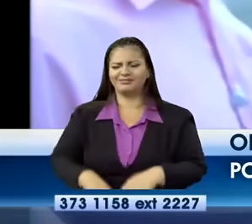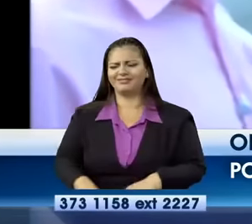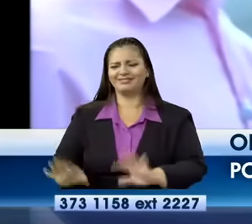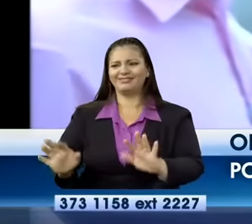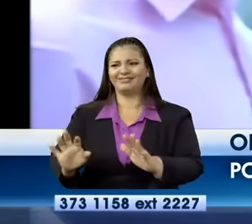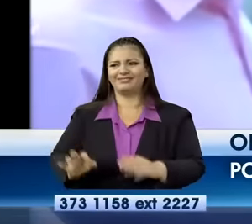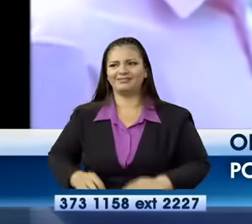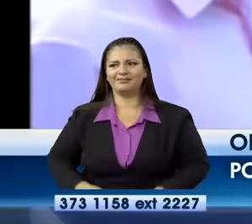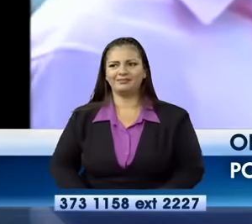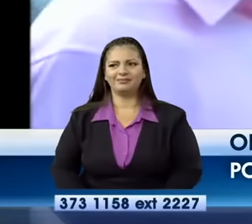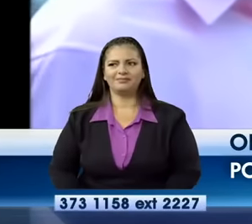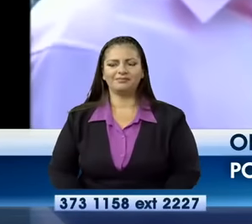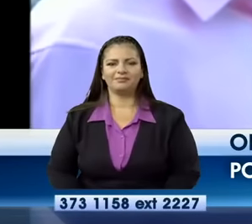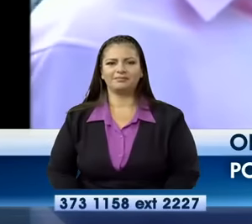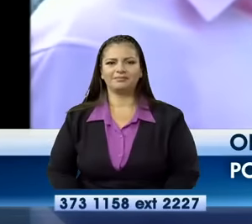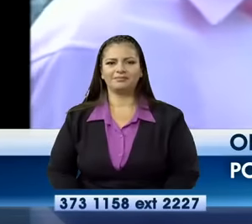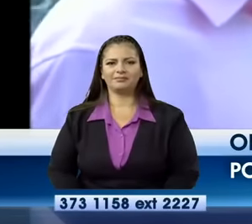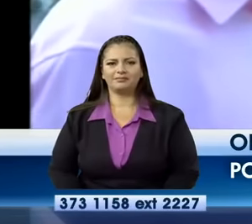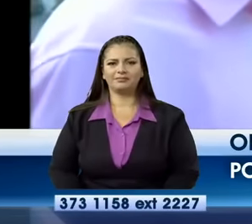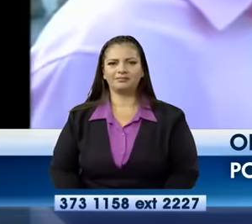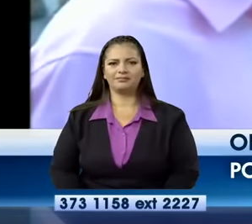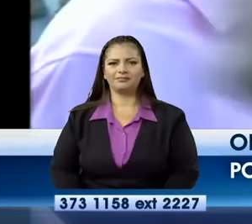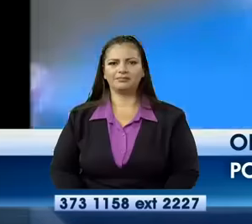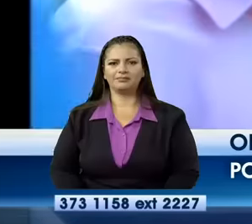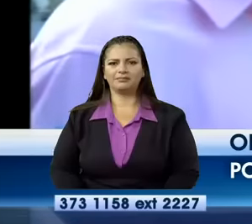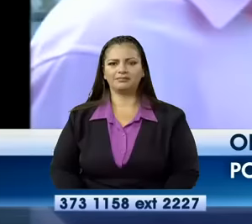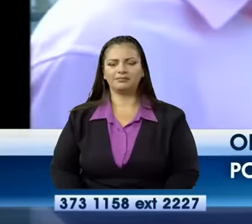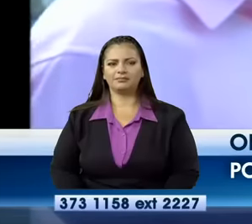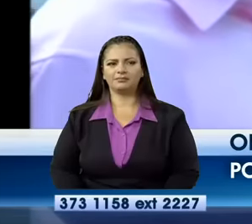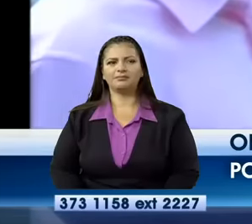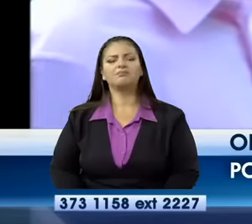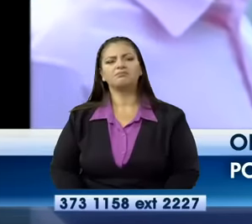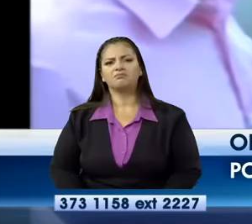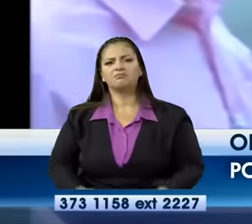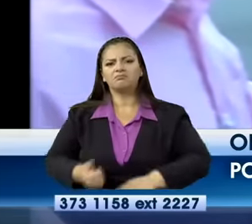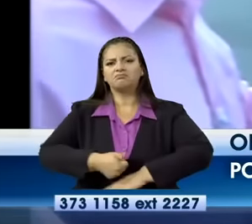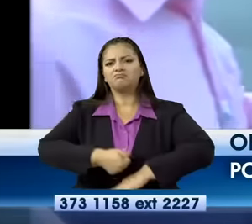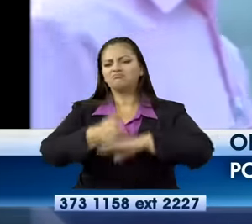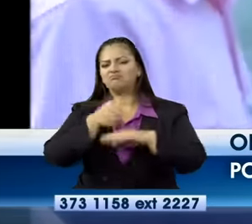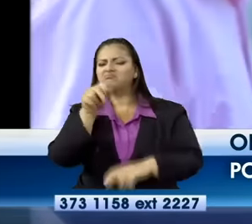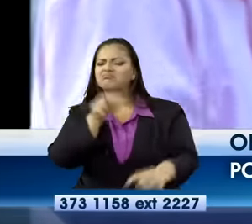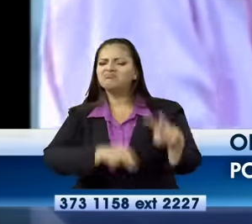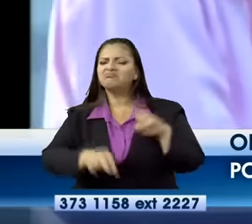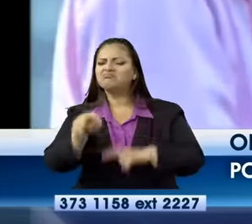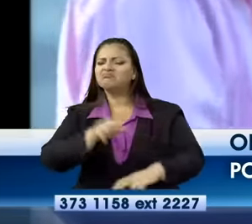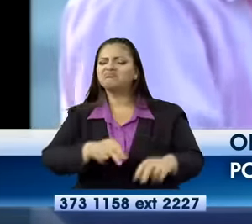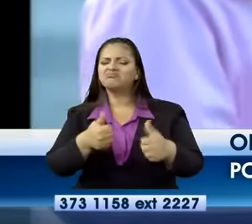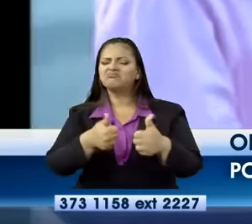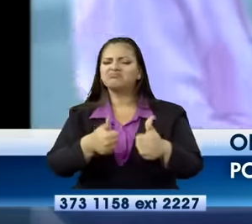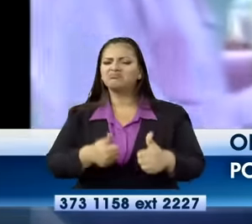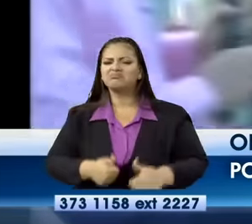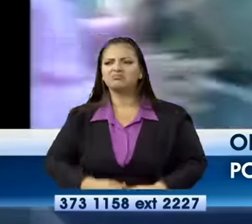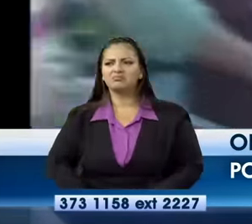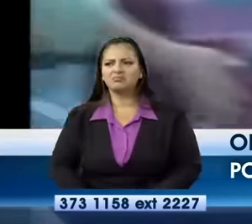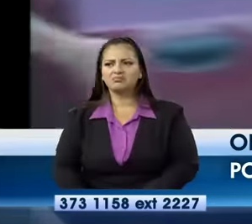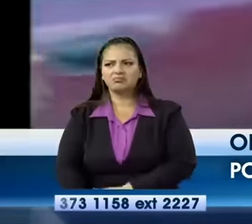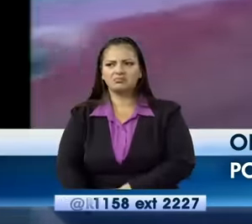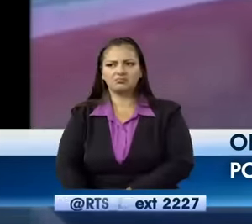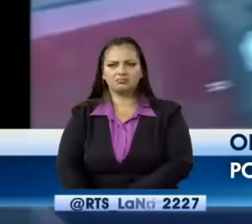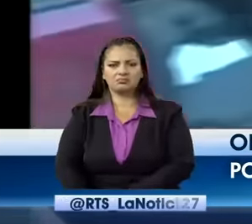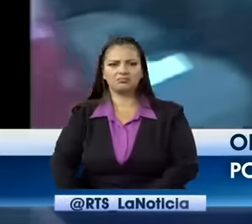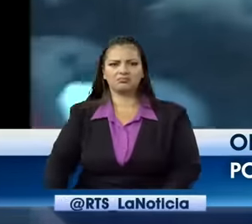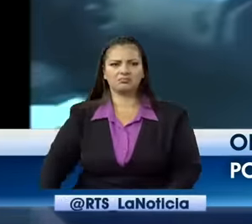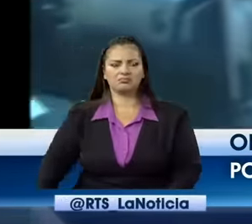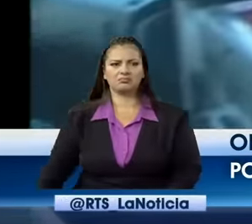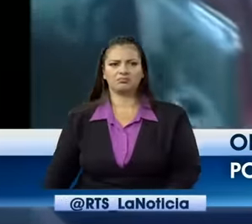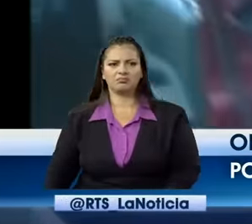aquí pero igual está bien la la requisa que están haciendo quizás se ve perjudicado en perder unos cuantos minutos No